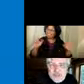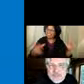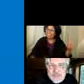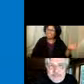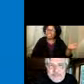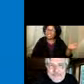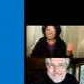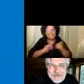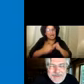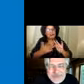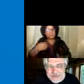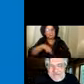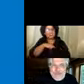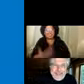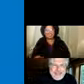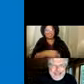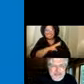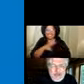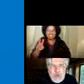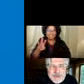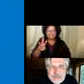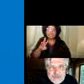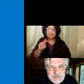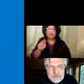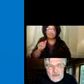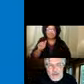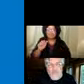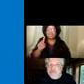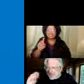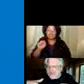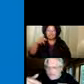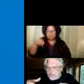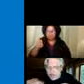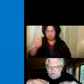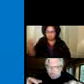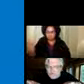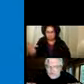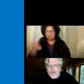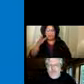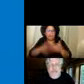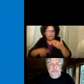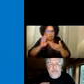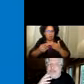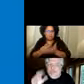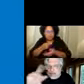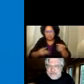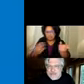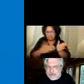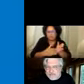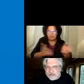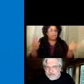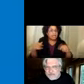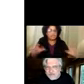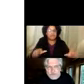De hecho, me gusta, me gusta esta página. Es así como puede comunicarse con nosotros, www.nadsp